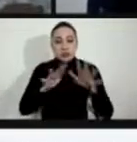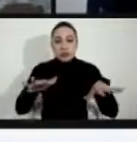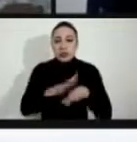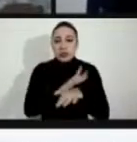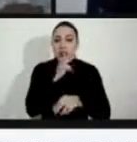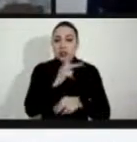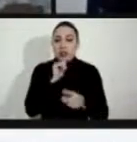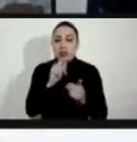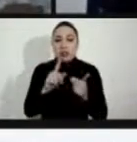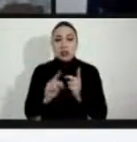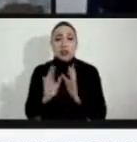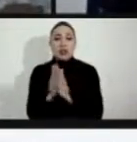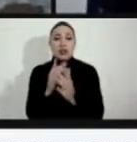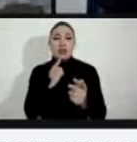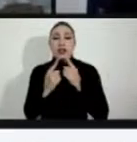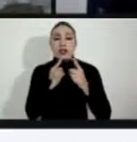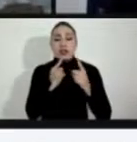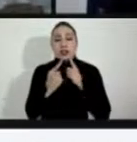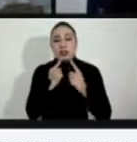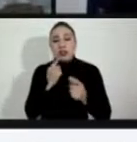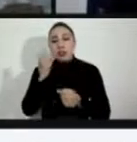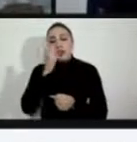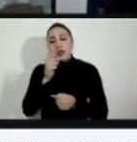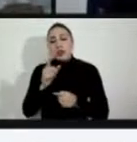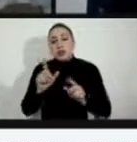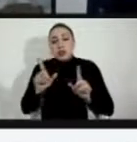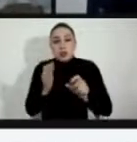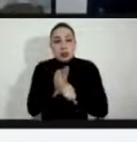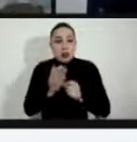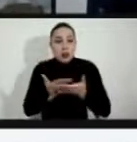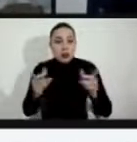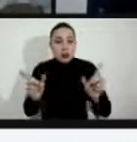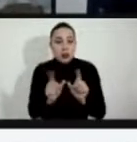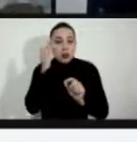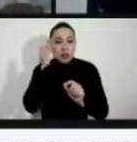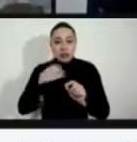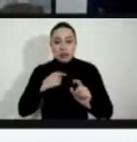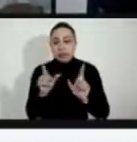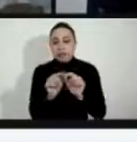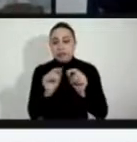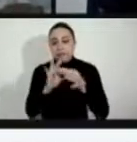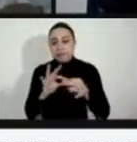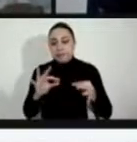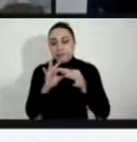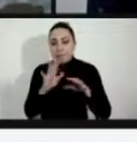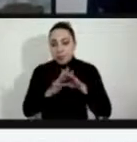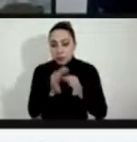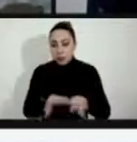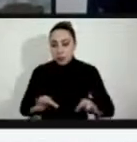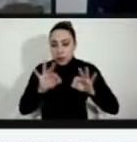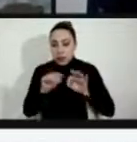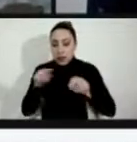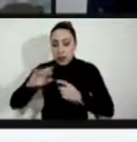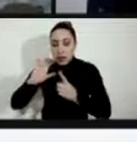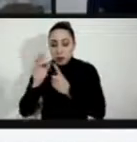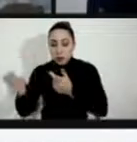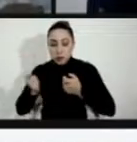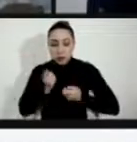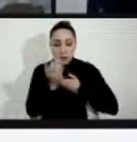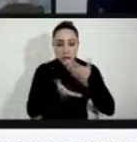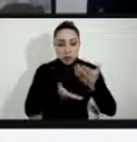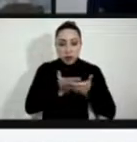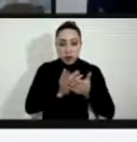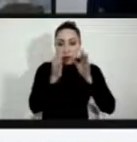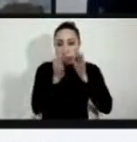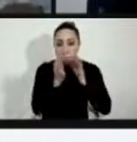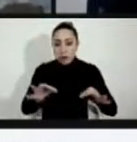debates del dictamen, toda vez que por economía parlamentaria solo leeré los puntos medulares. Esta comisión recibe para su análisis y dictaminación la proposición con punto de acuerdo por el